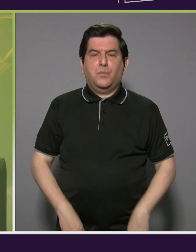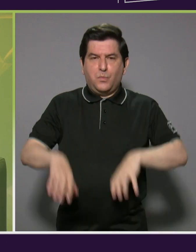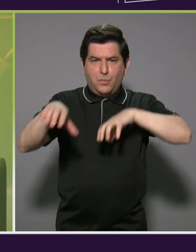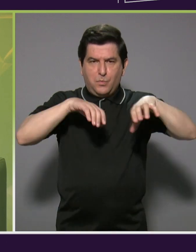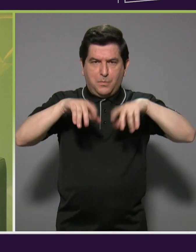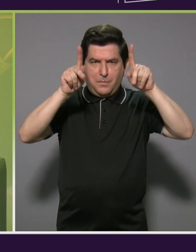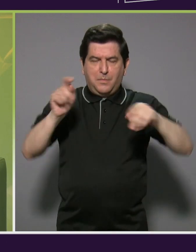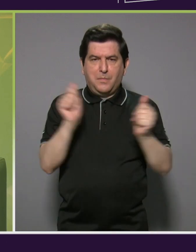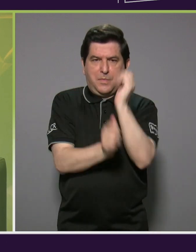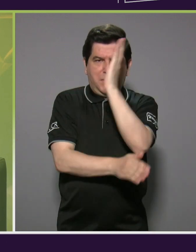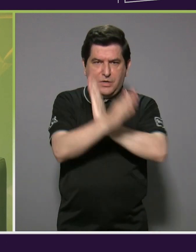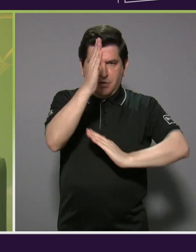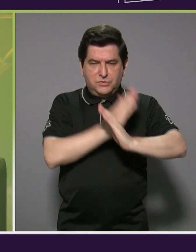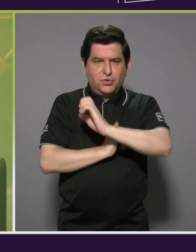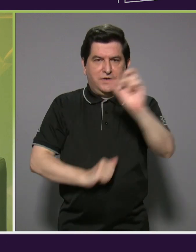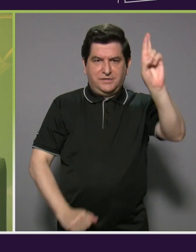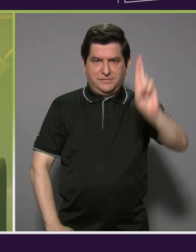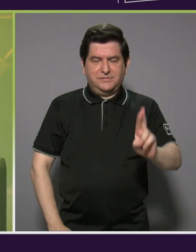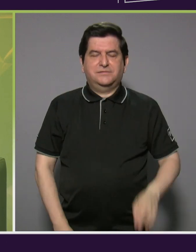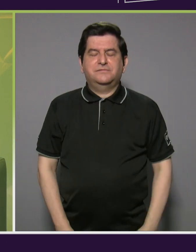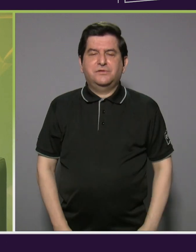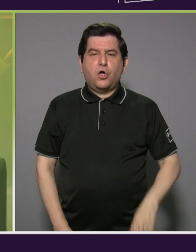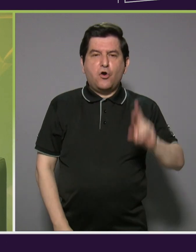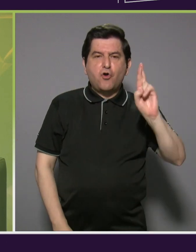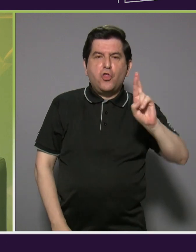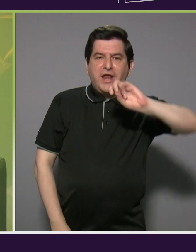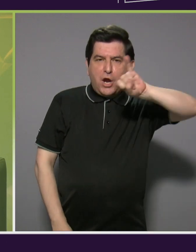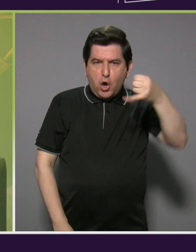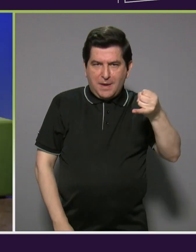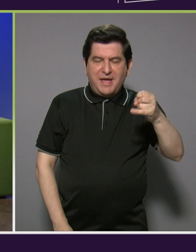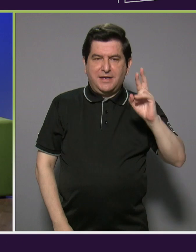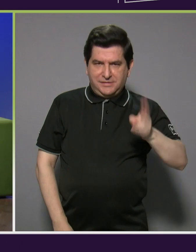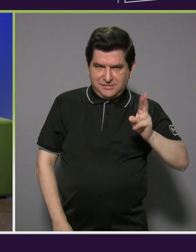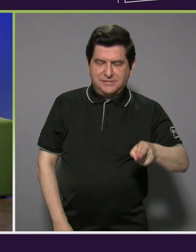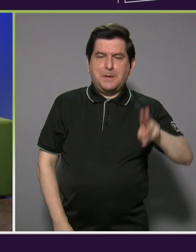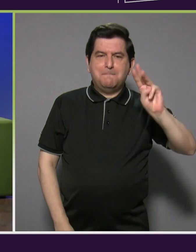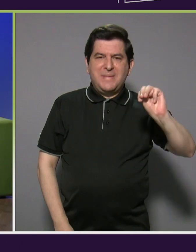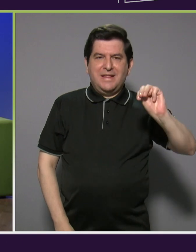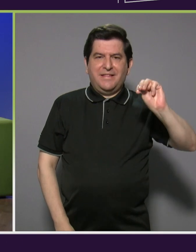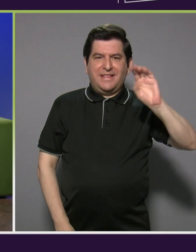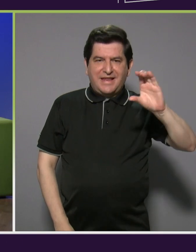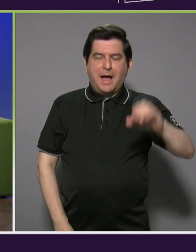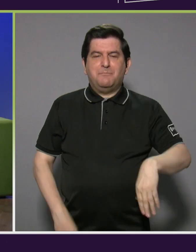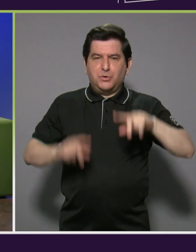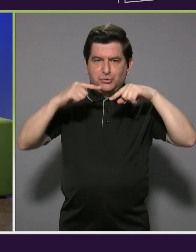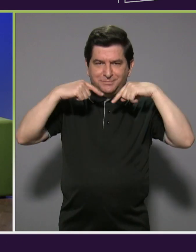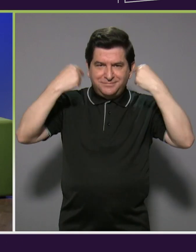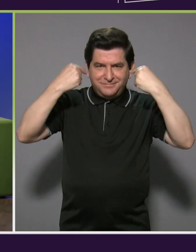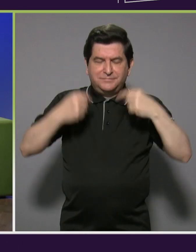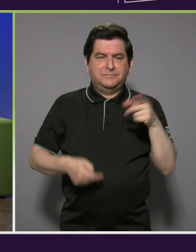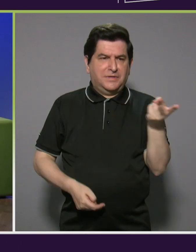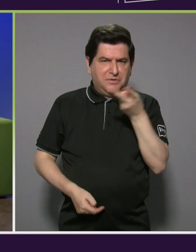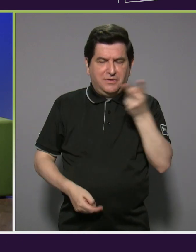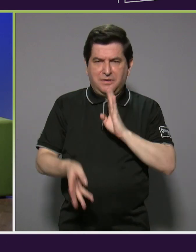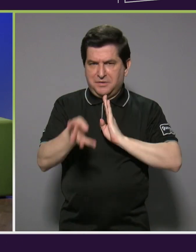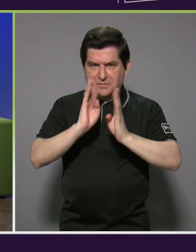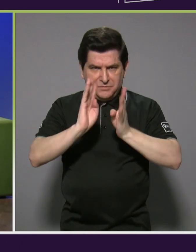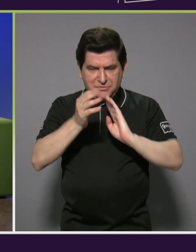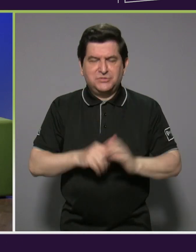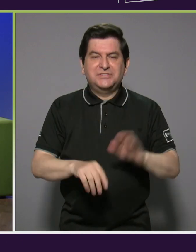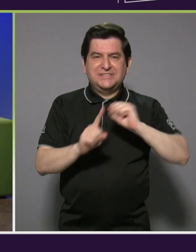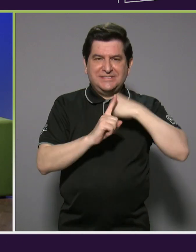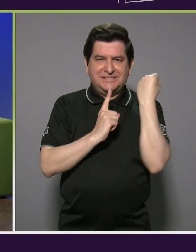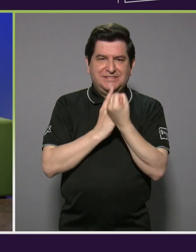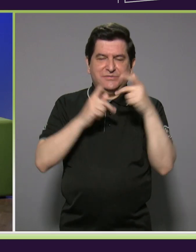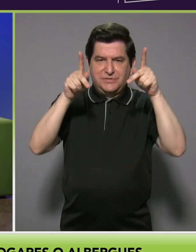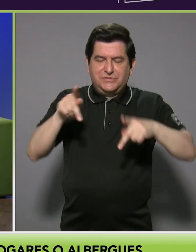con Discapacidad de Costa Rica. Se trata de Rodrigo Jiménez y de Mildred Campos. Con ellos vamos a estar conversando sobre la situación